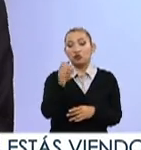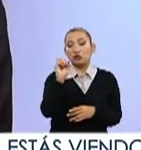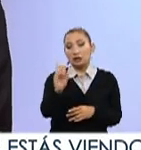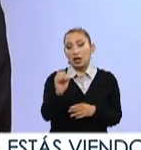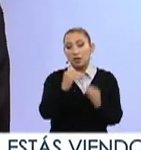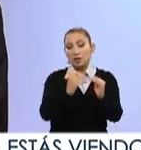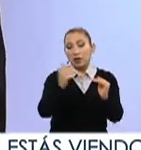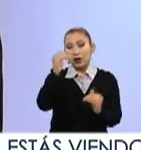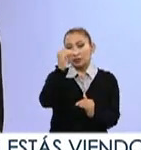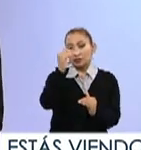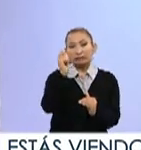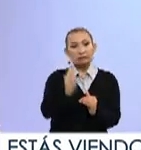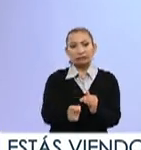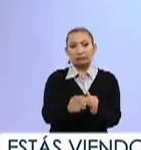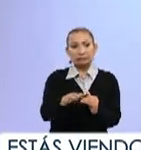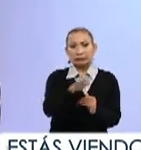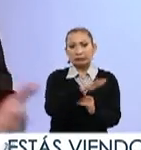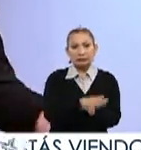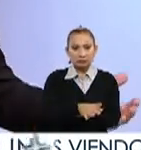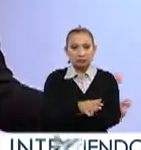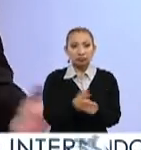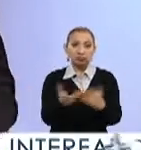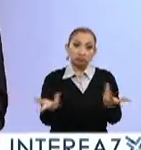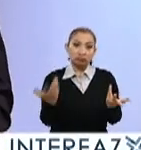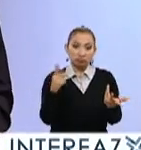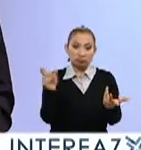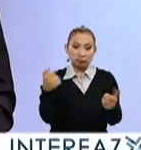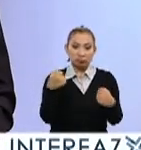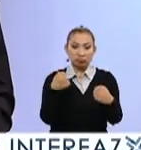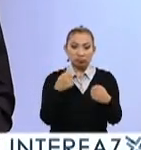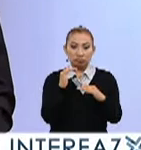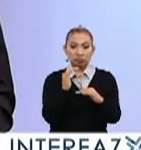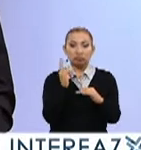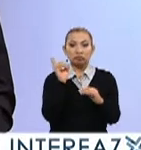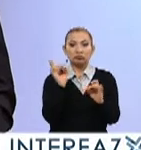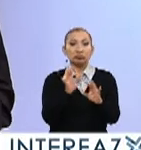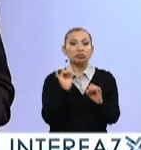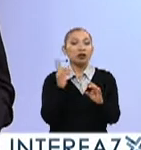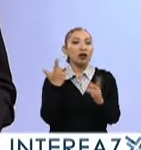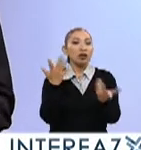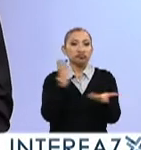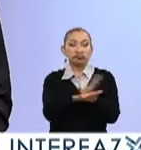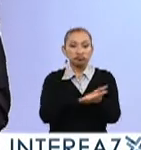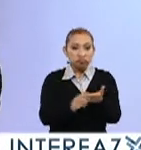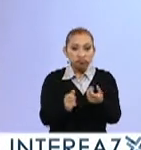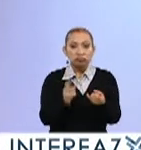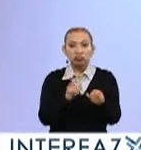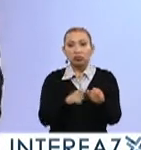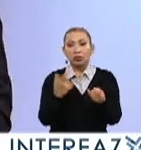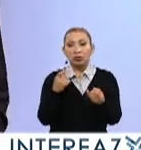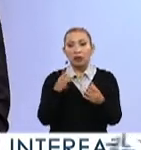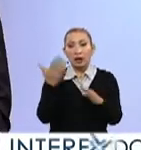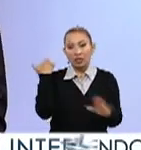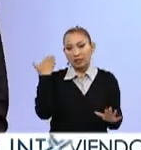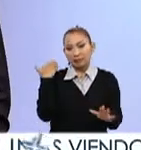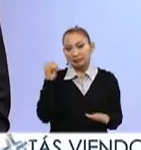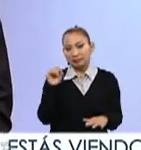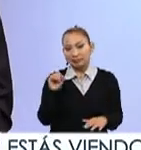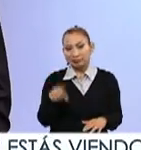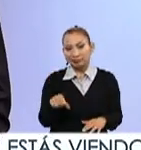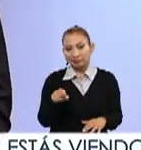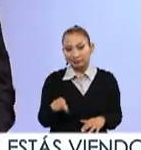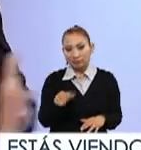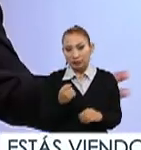7.0 grados, lo que significa pues al límite de que sucedan atrocidades como las vividas